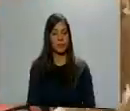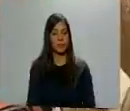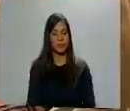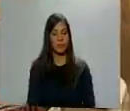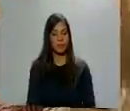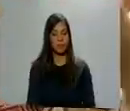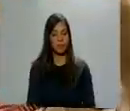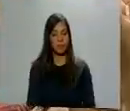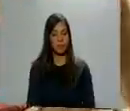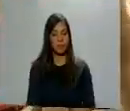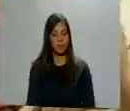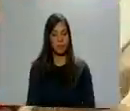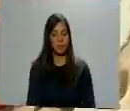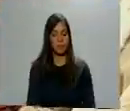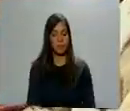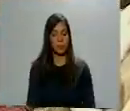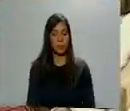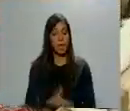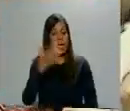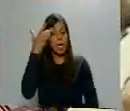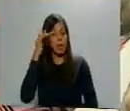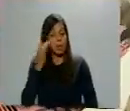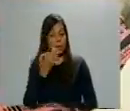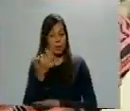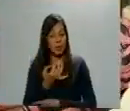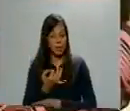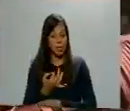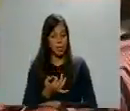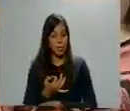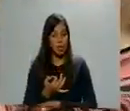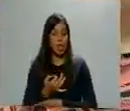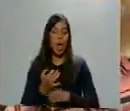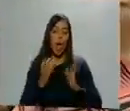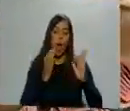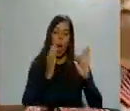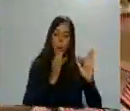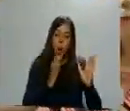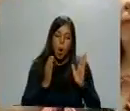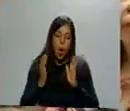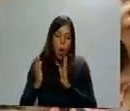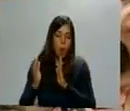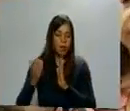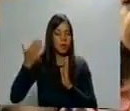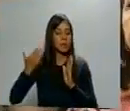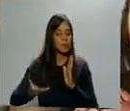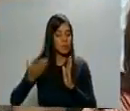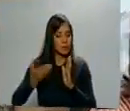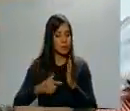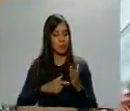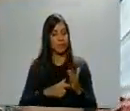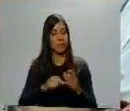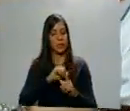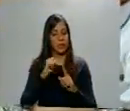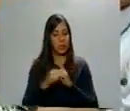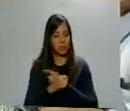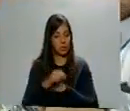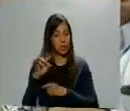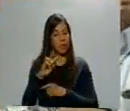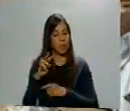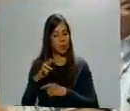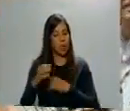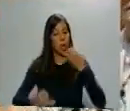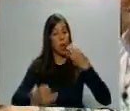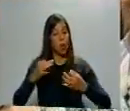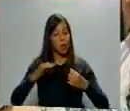Y yo creo que esto de verdad viene a poner un poco de orden en la situación que estamos viviendo, viene a hacer